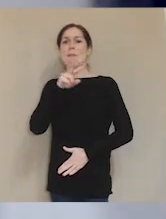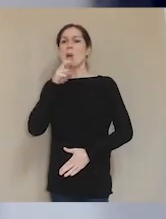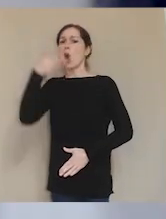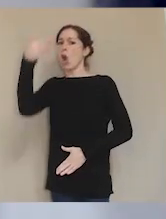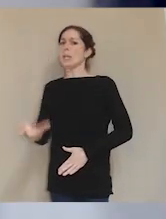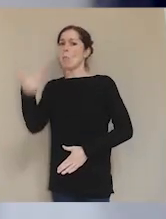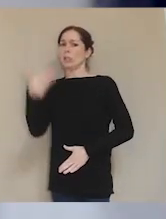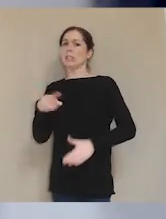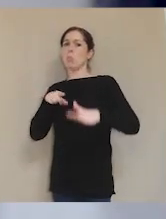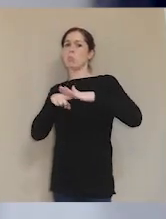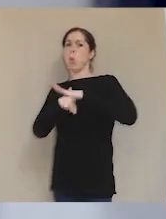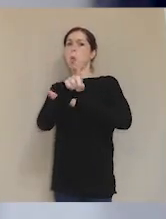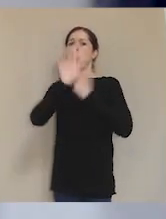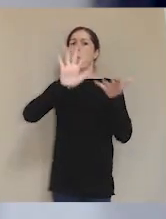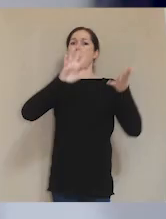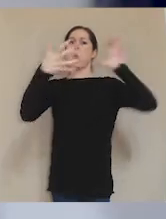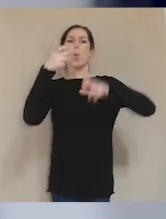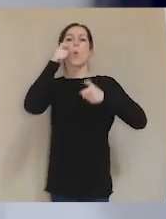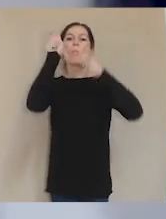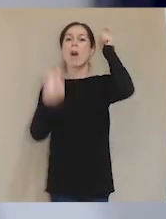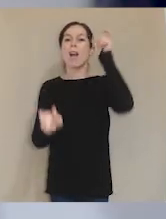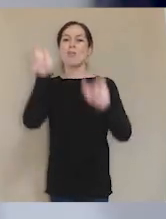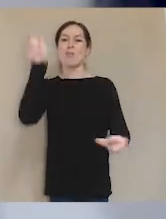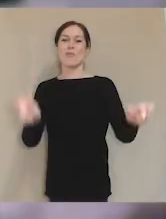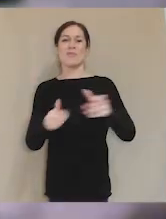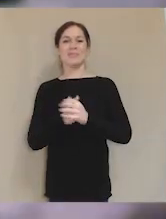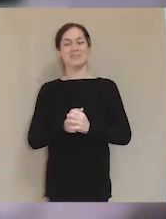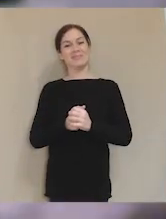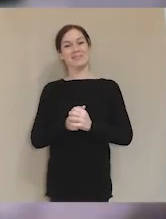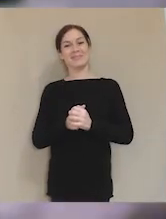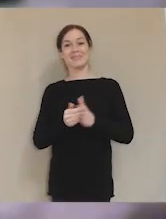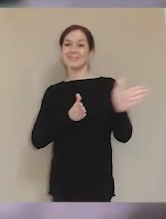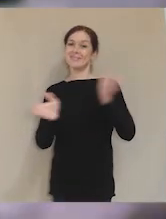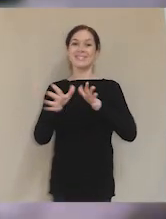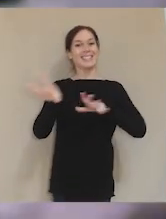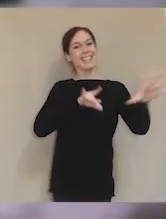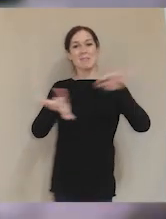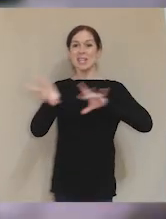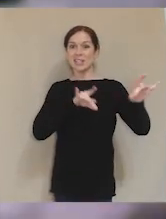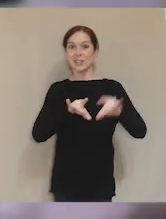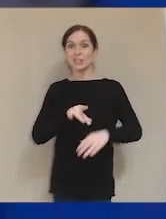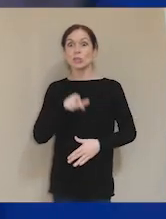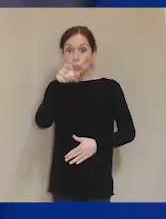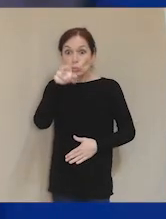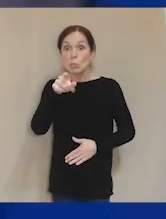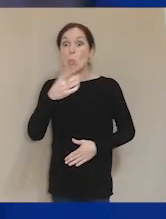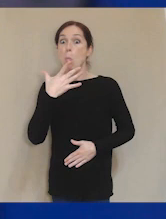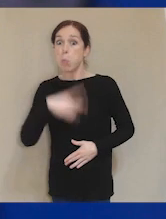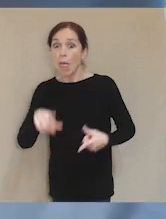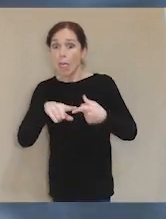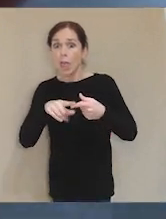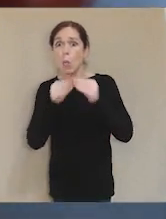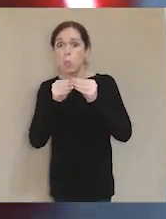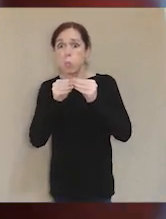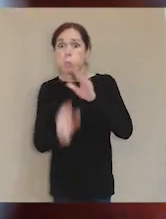parte esencial del progreso de la humanidad elige tu camino despide porque si quieres